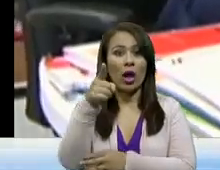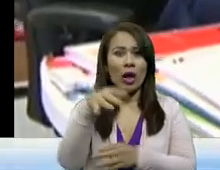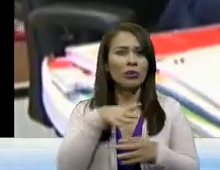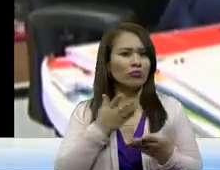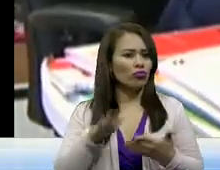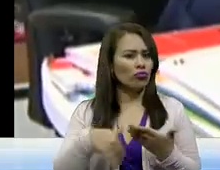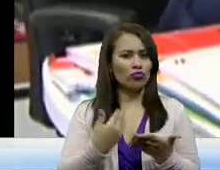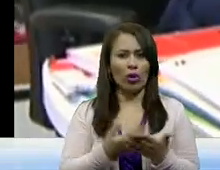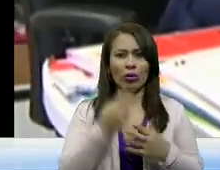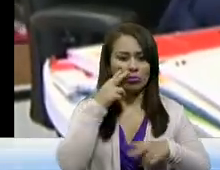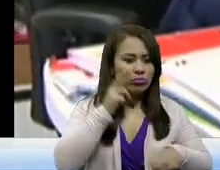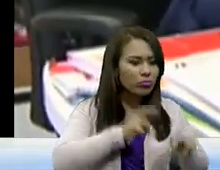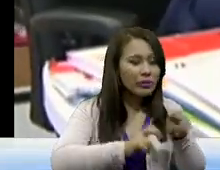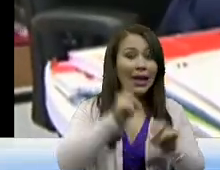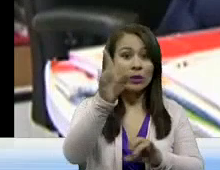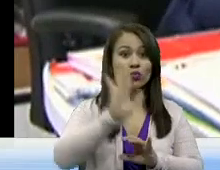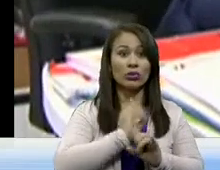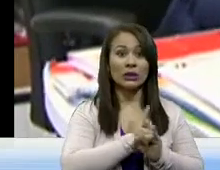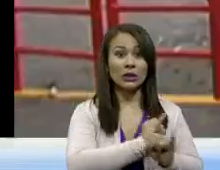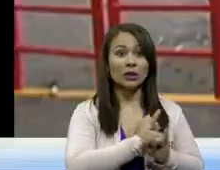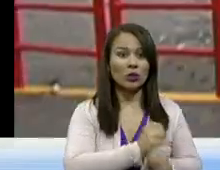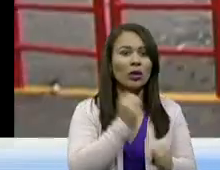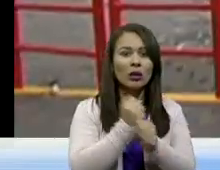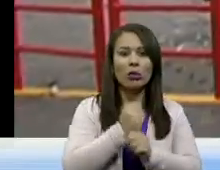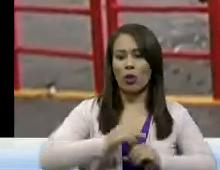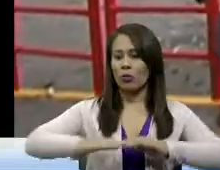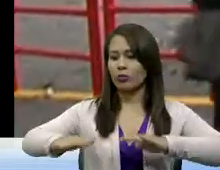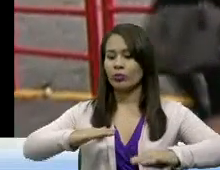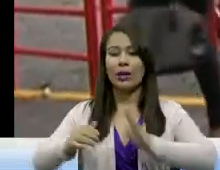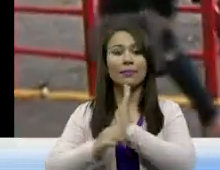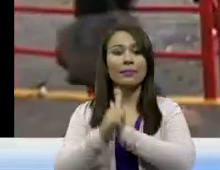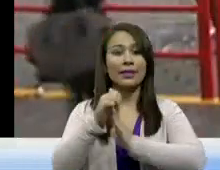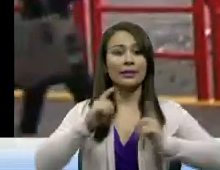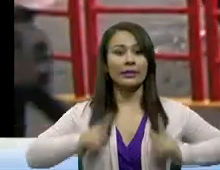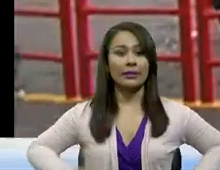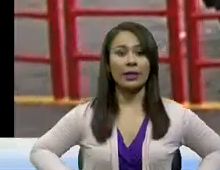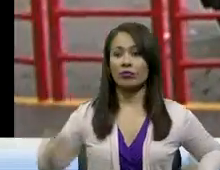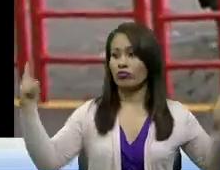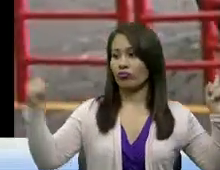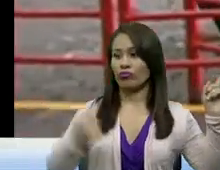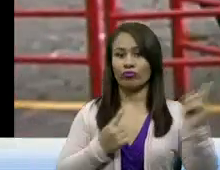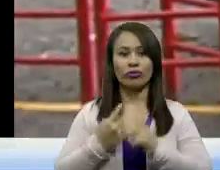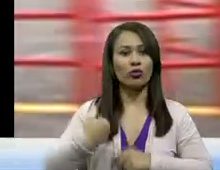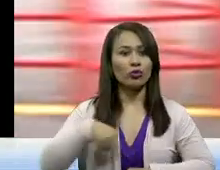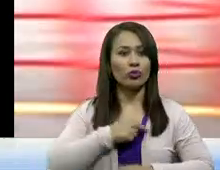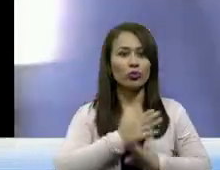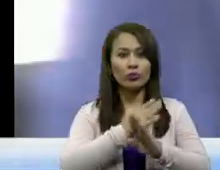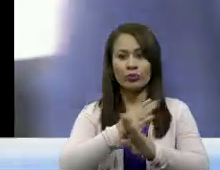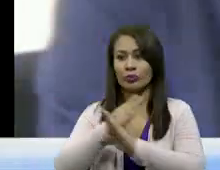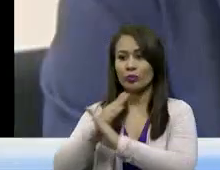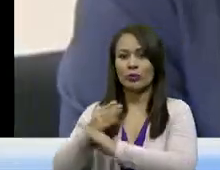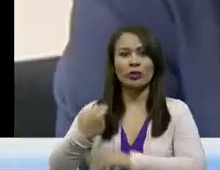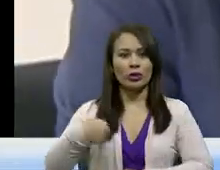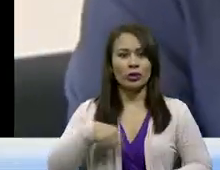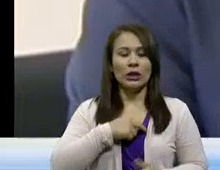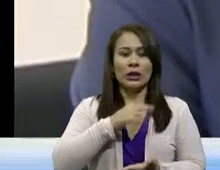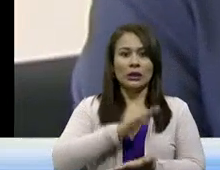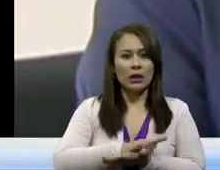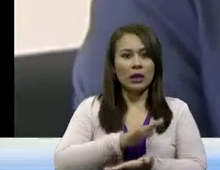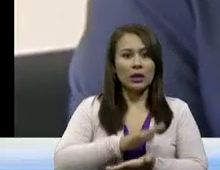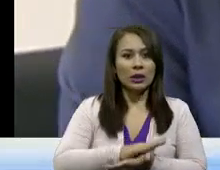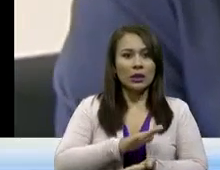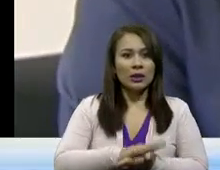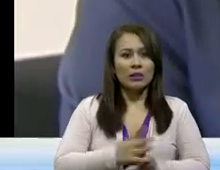tomando todas las medidas preventivas en un trabajo coordinado con el Ministerio de Salud. Nosotros estamos manteniendo la calma, haciendo lo que